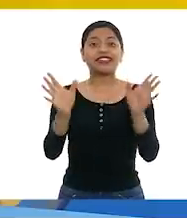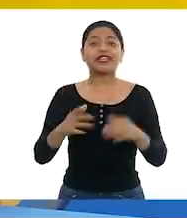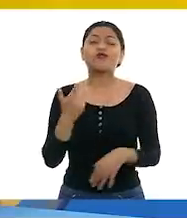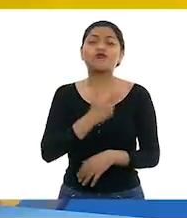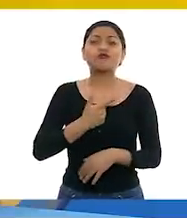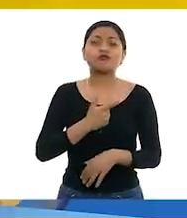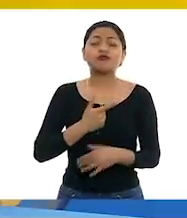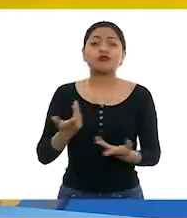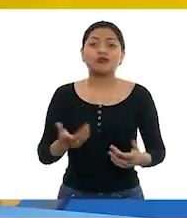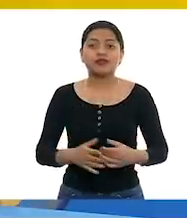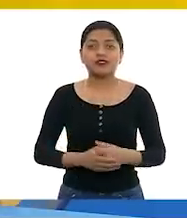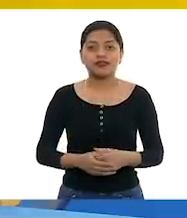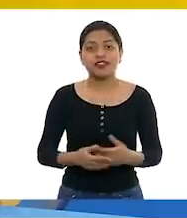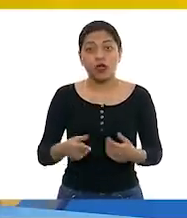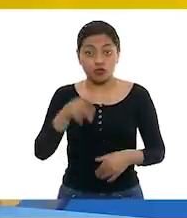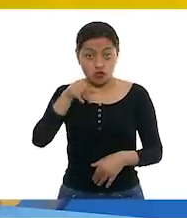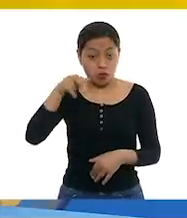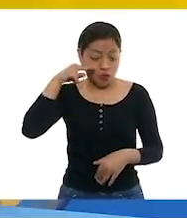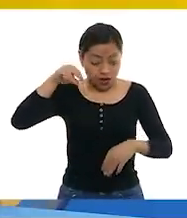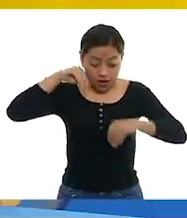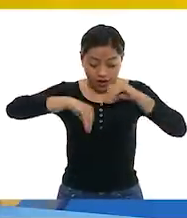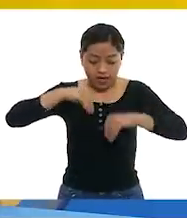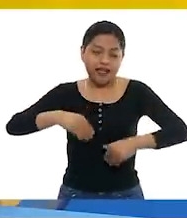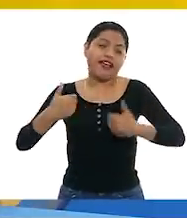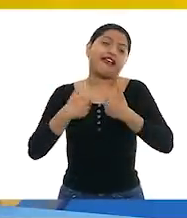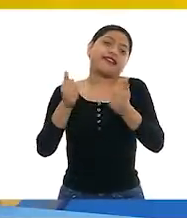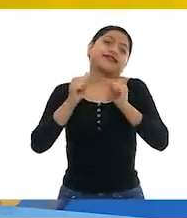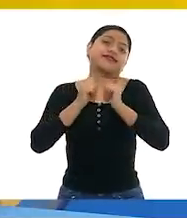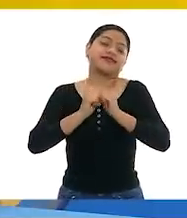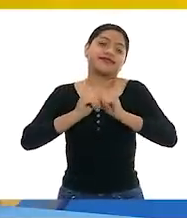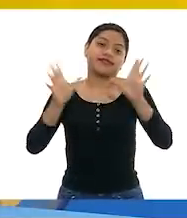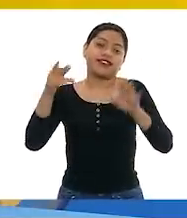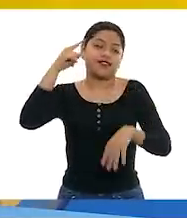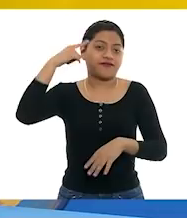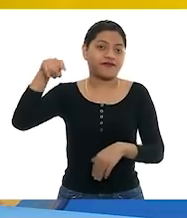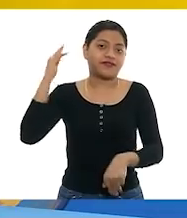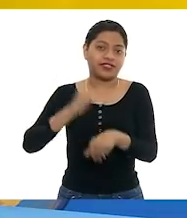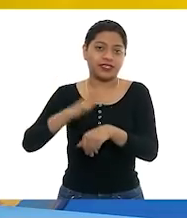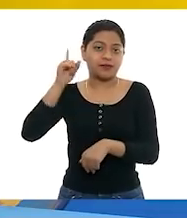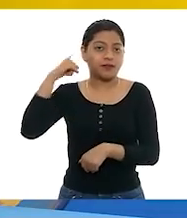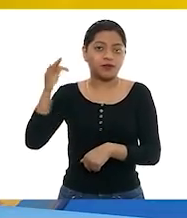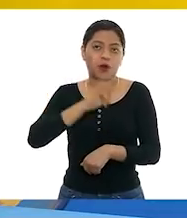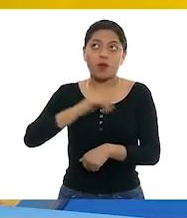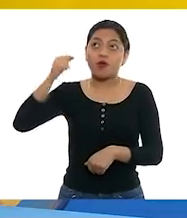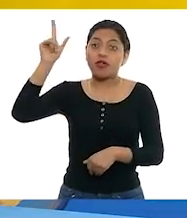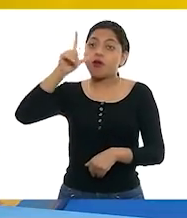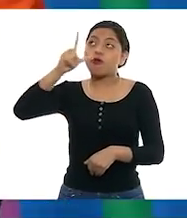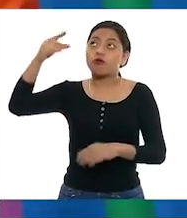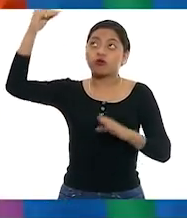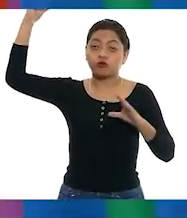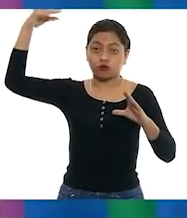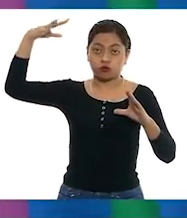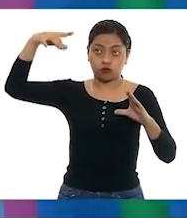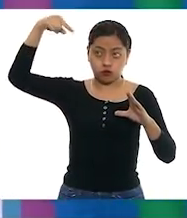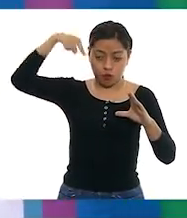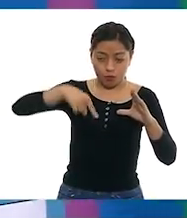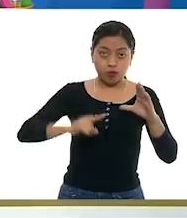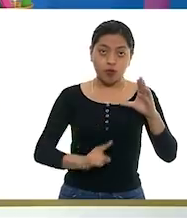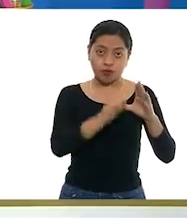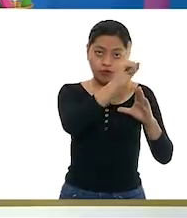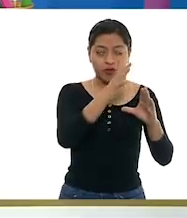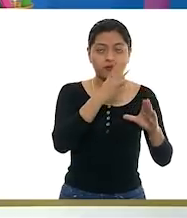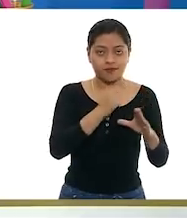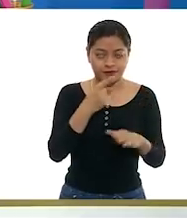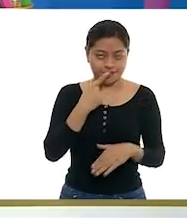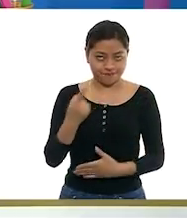gusto. Y con un modelo, pues es mucho más fácil entender el proceso del efecto invernadero. ¿Qué vamos a hacer? Muy bien. Vamos a